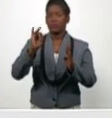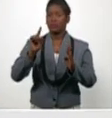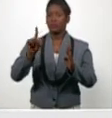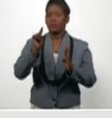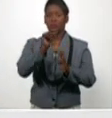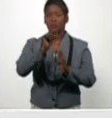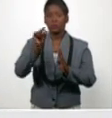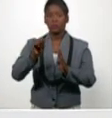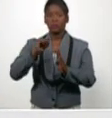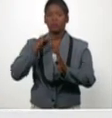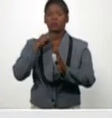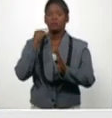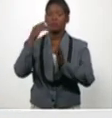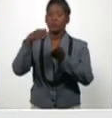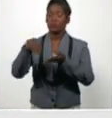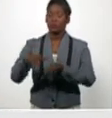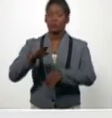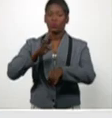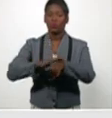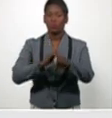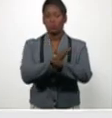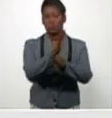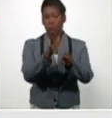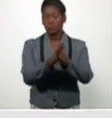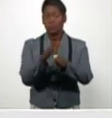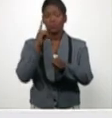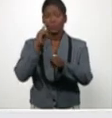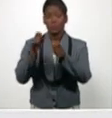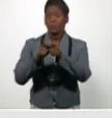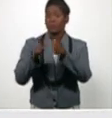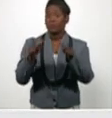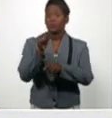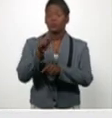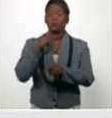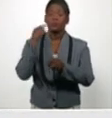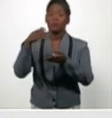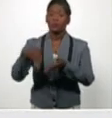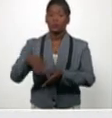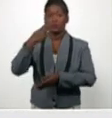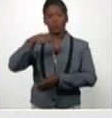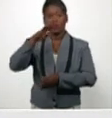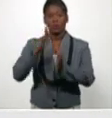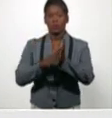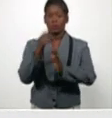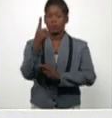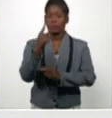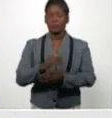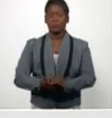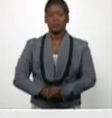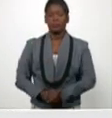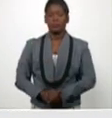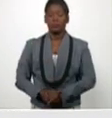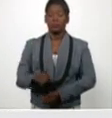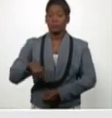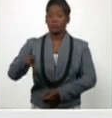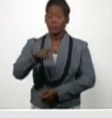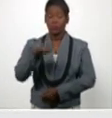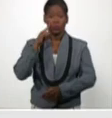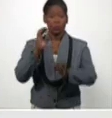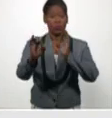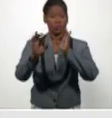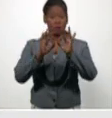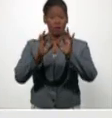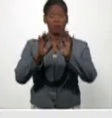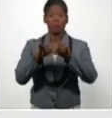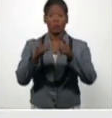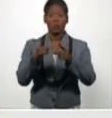como consecuencia de la enfermedad, la cifra más alta de fallecidos en un mes. Atención, familia cubana, porque sigue estando la